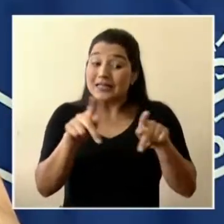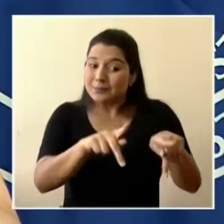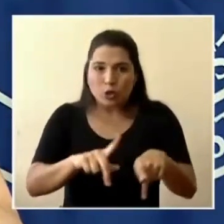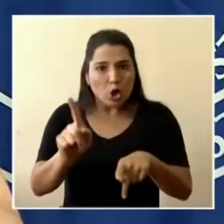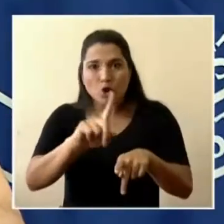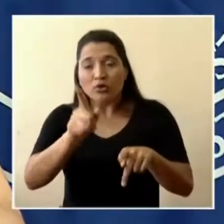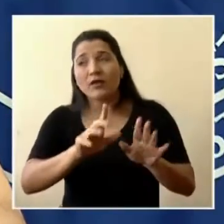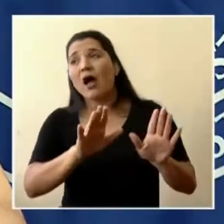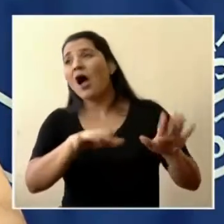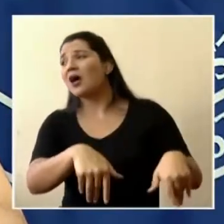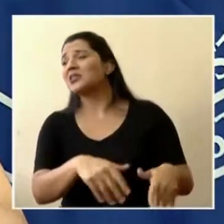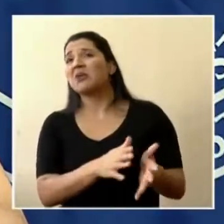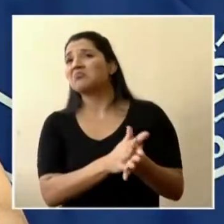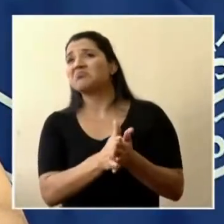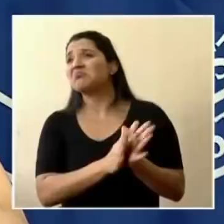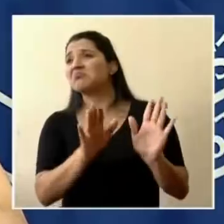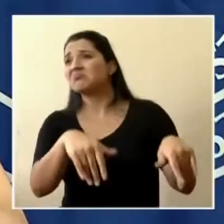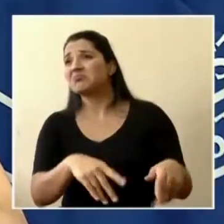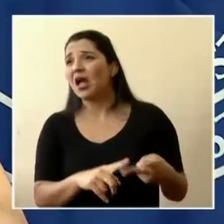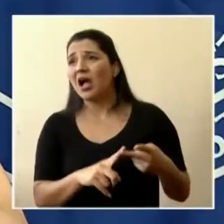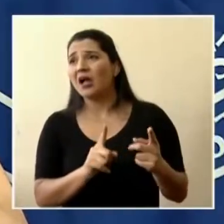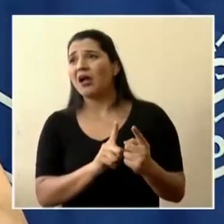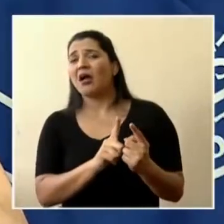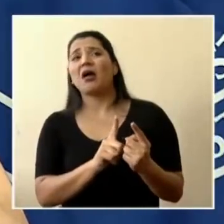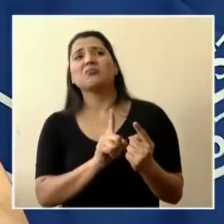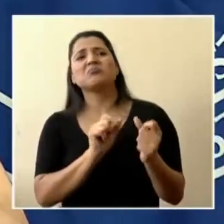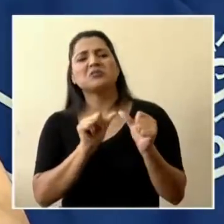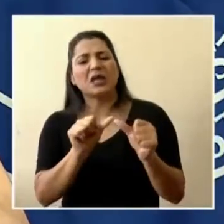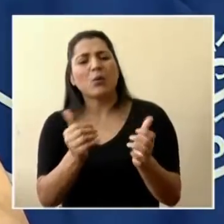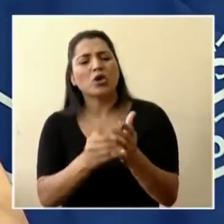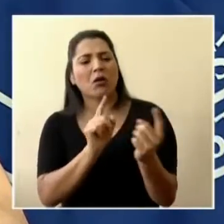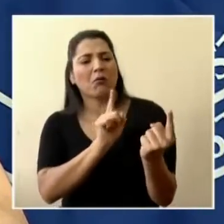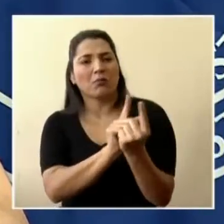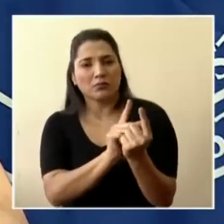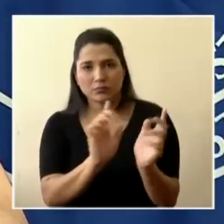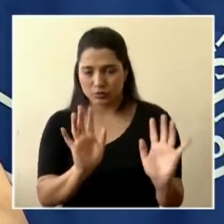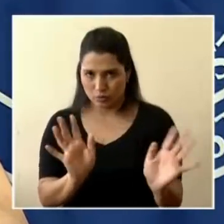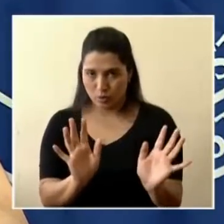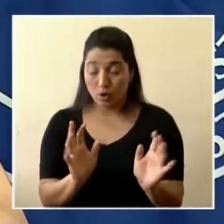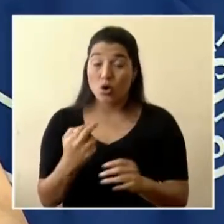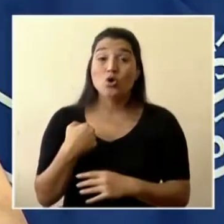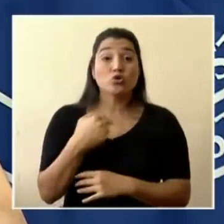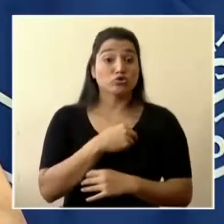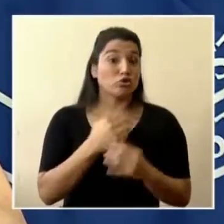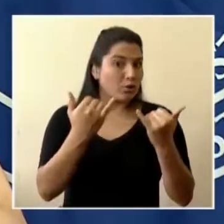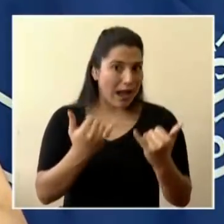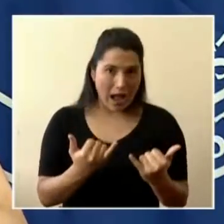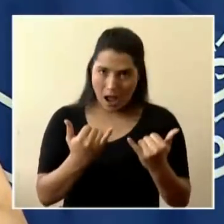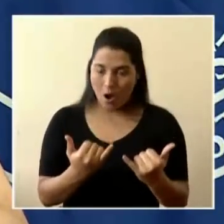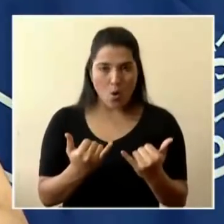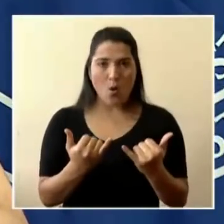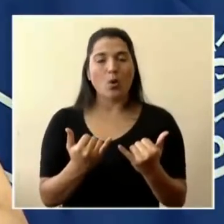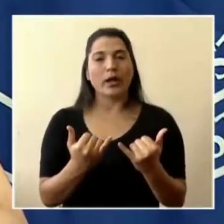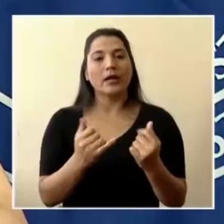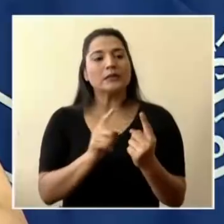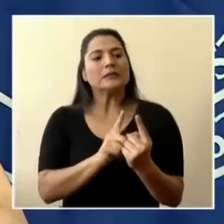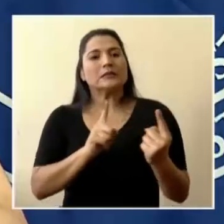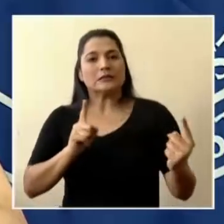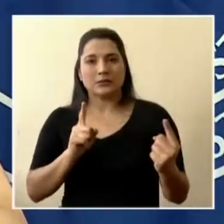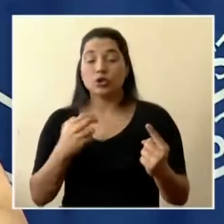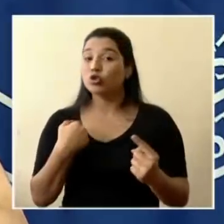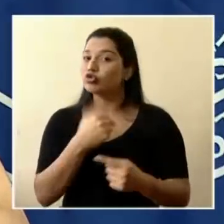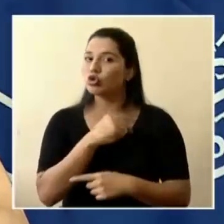lo hemos indicado, nosotros en lo que es distanciamiento físico y social estamos tomando ahorita una posición muy importante, muy fuerte, no es un cierre total como lo han hecho otros